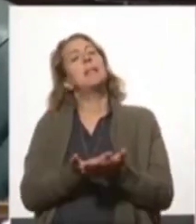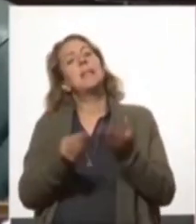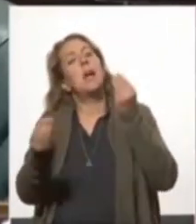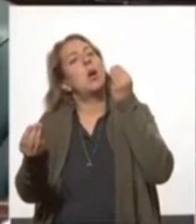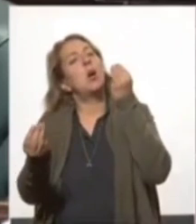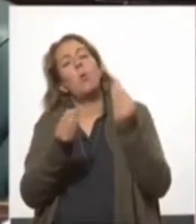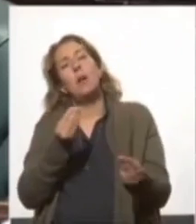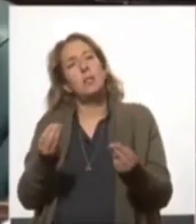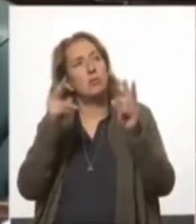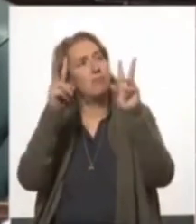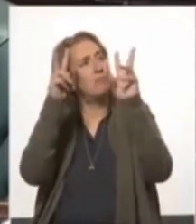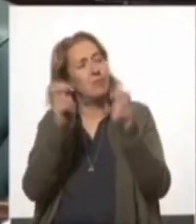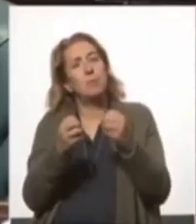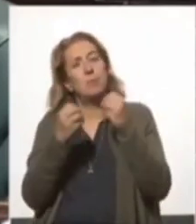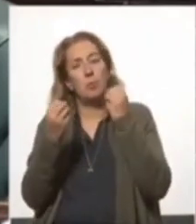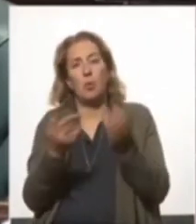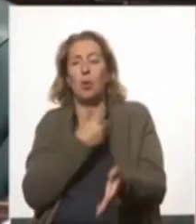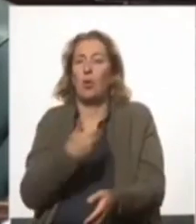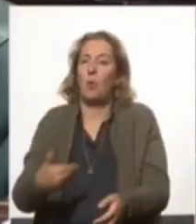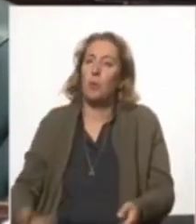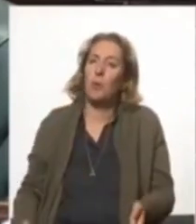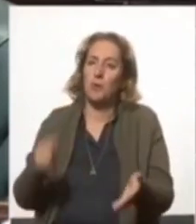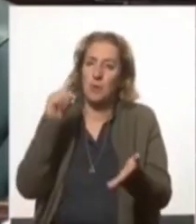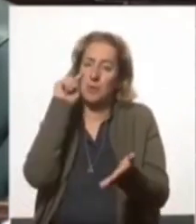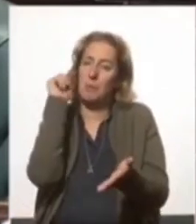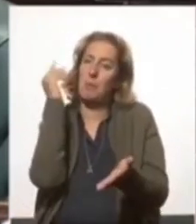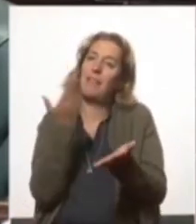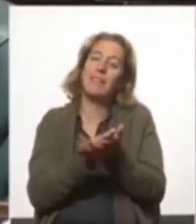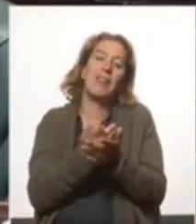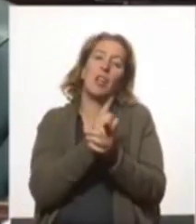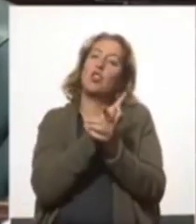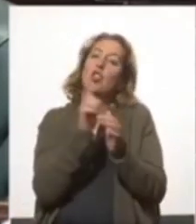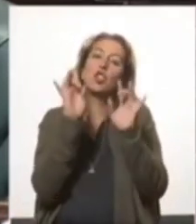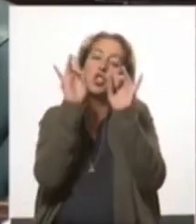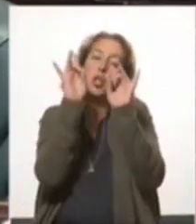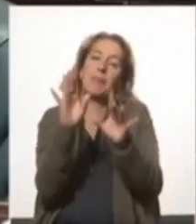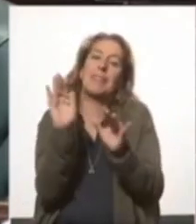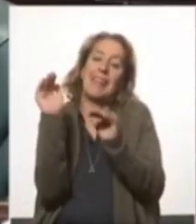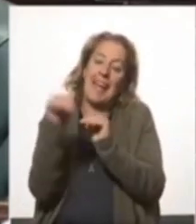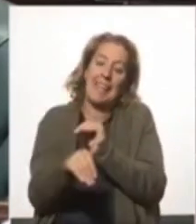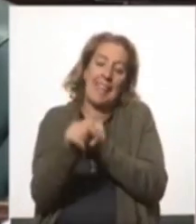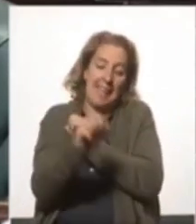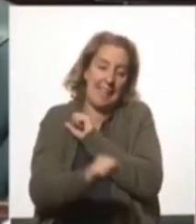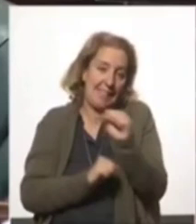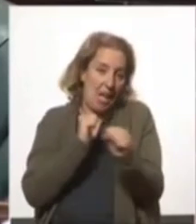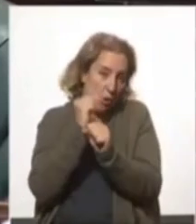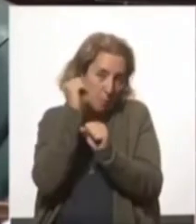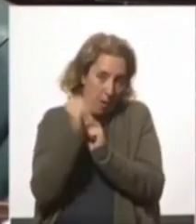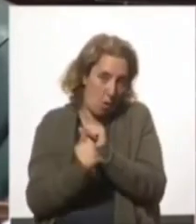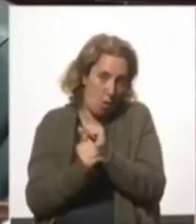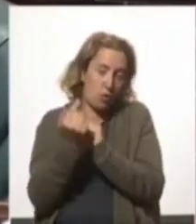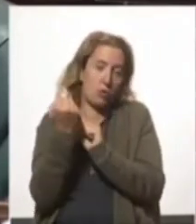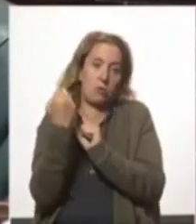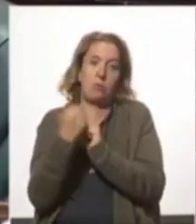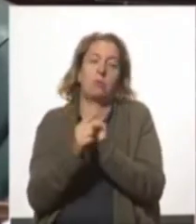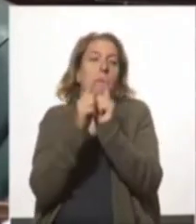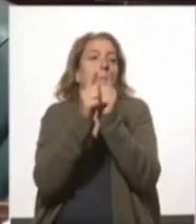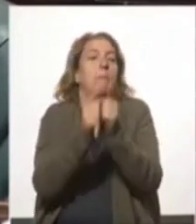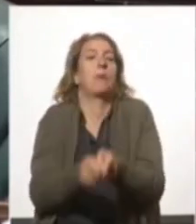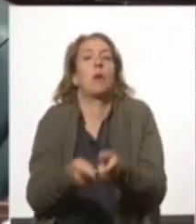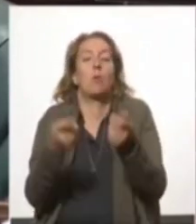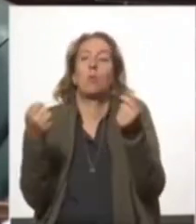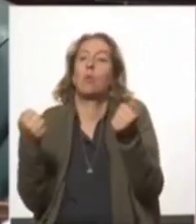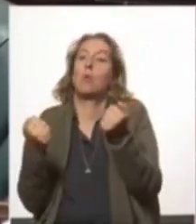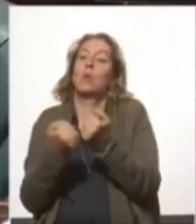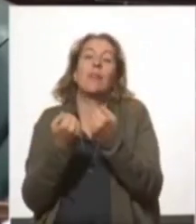el gobierno se plantea ya no solo una caída menor este año, sino sobre todo un rebote tan fuerte el